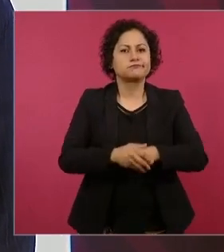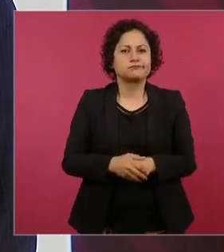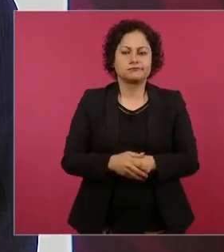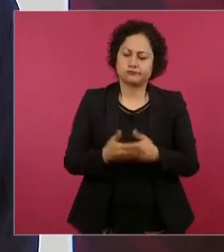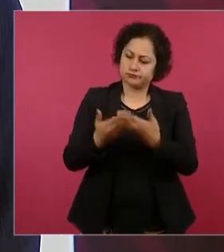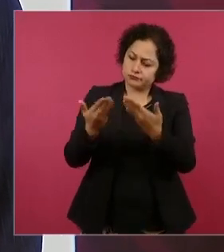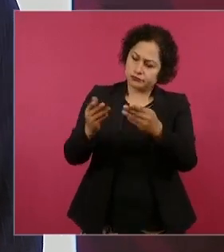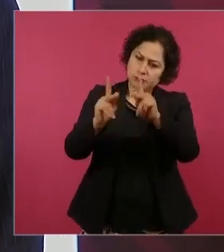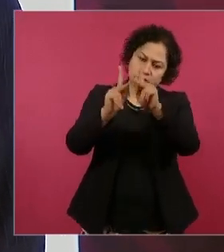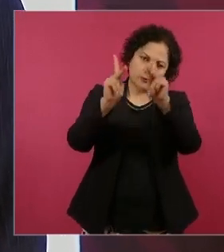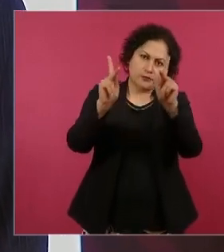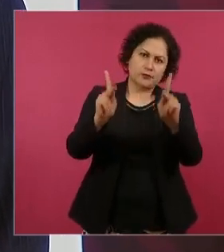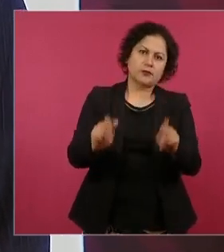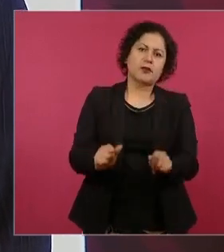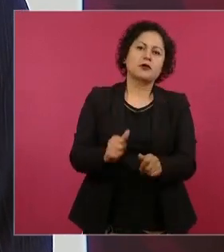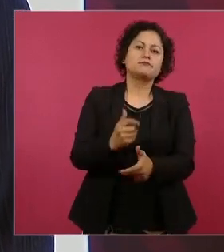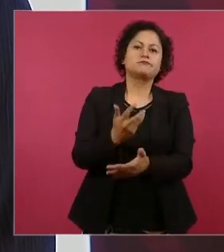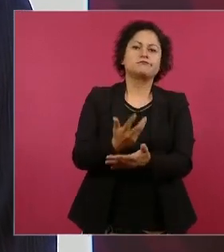mi hermano, compañero,